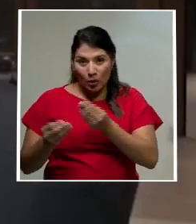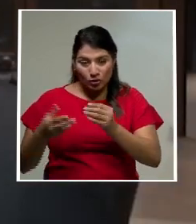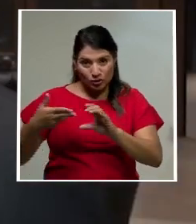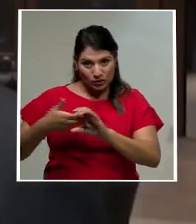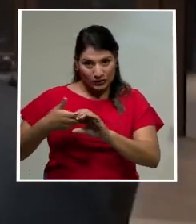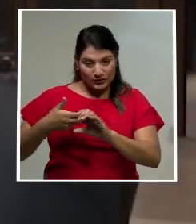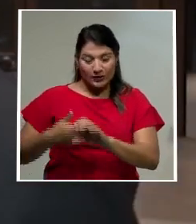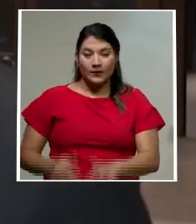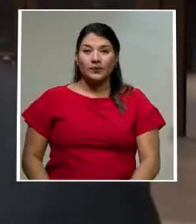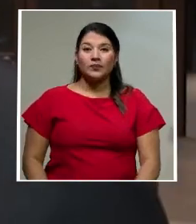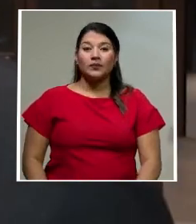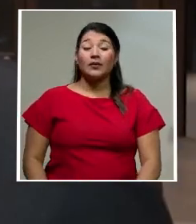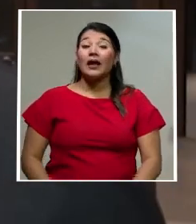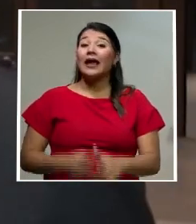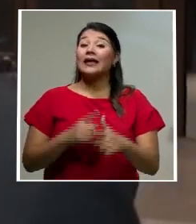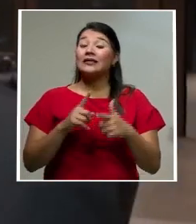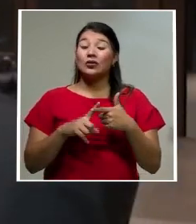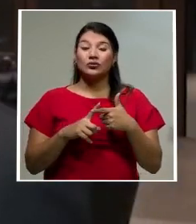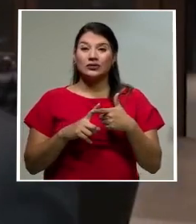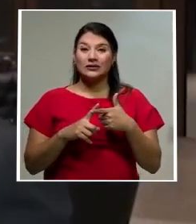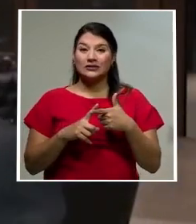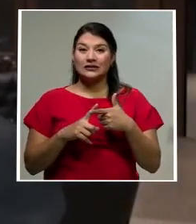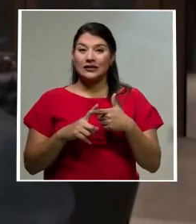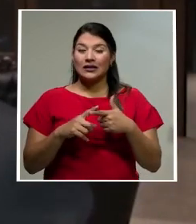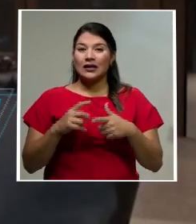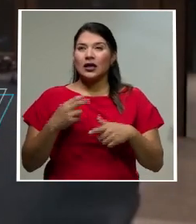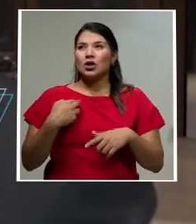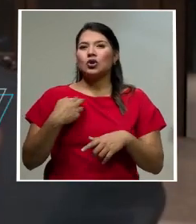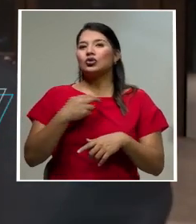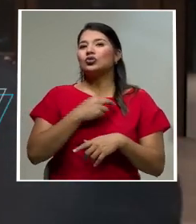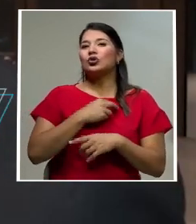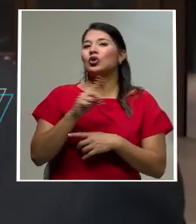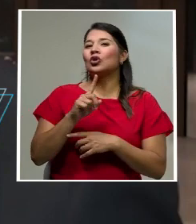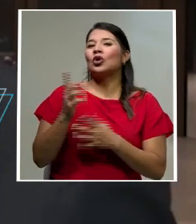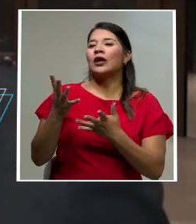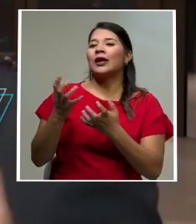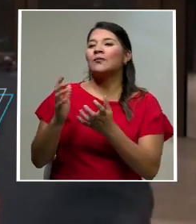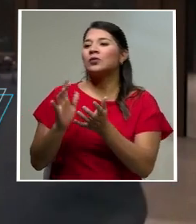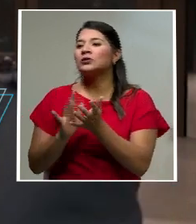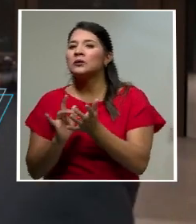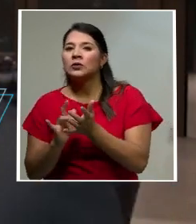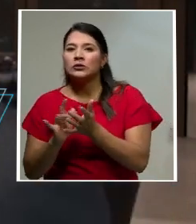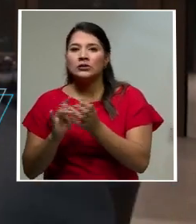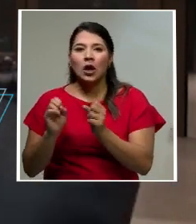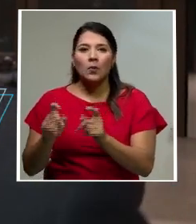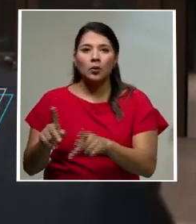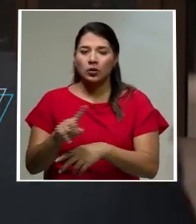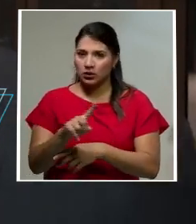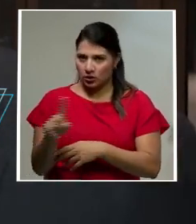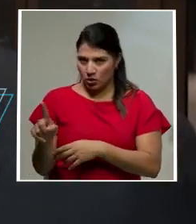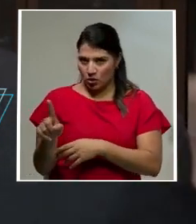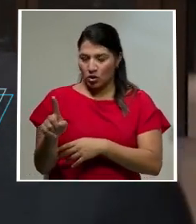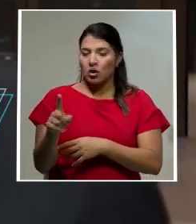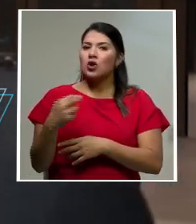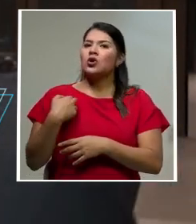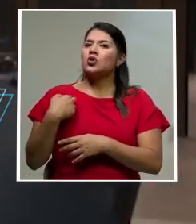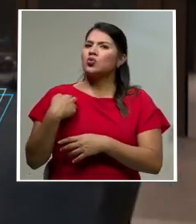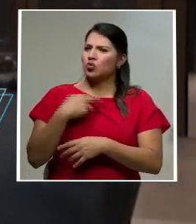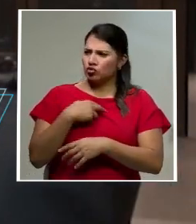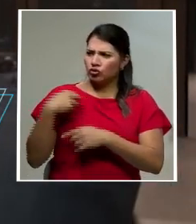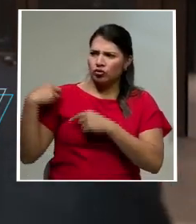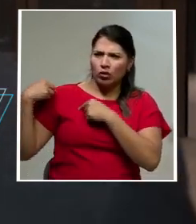Entonces, en nuestro caso no es una cuestión oportunista o del último momento, sino es una lucha de largo plazo. Yo creo